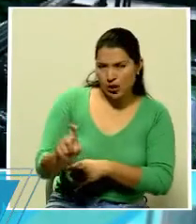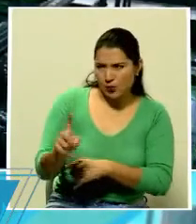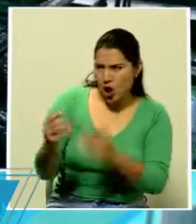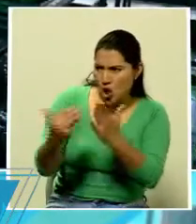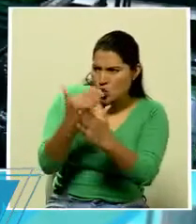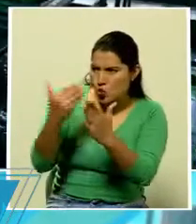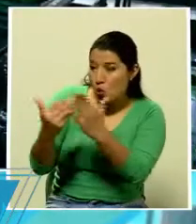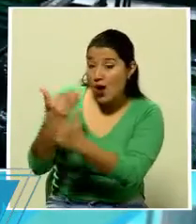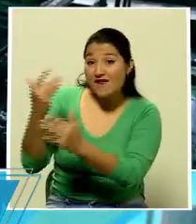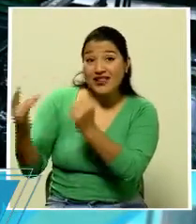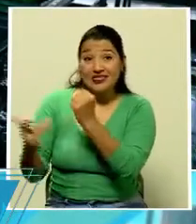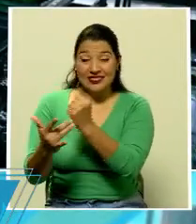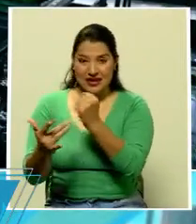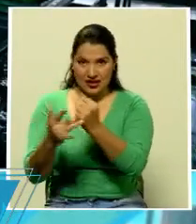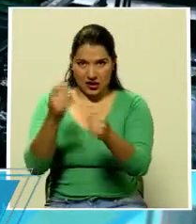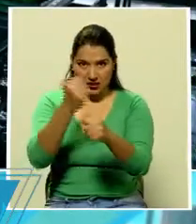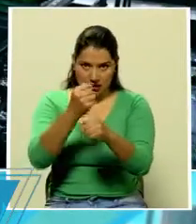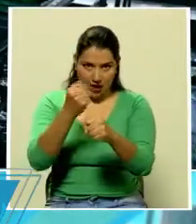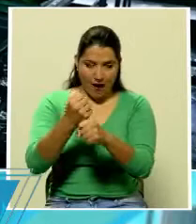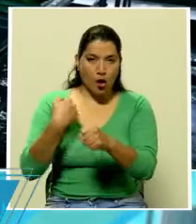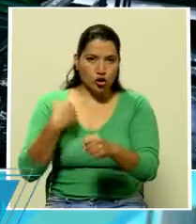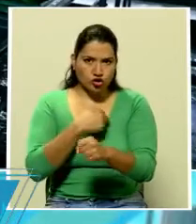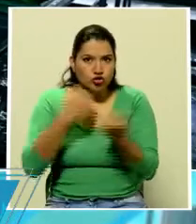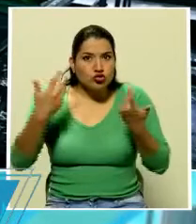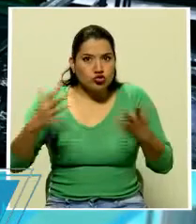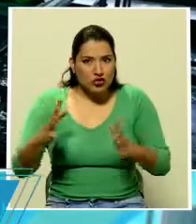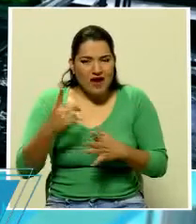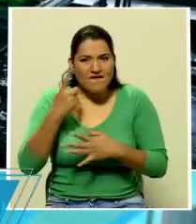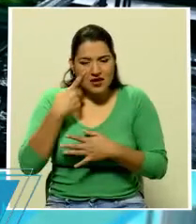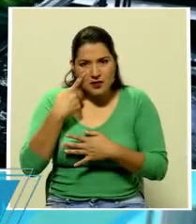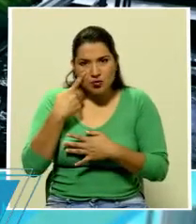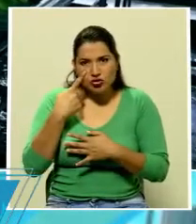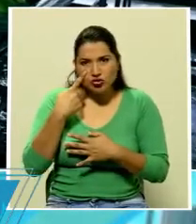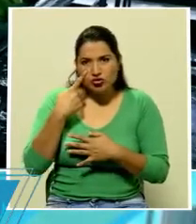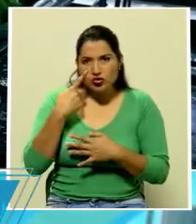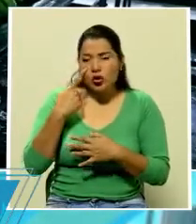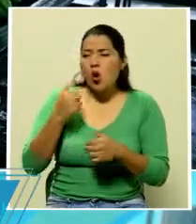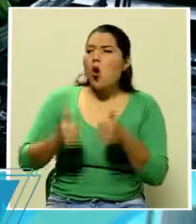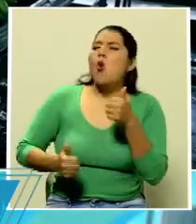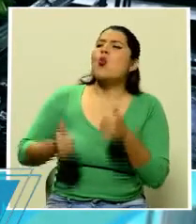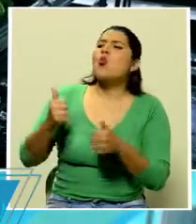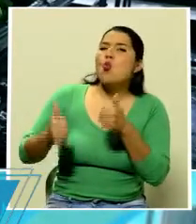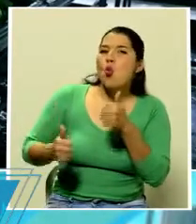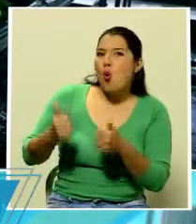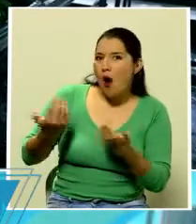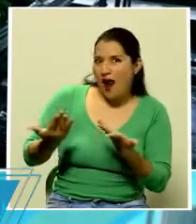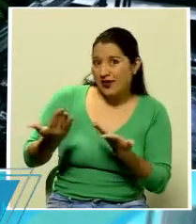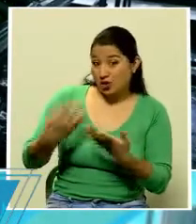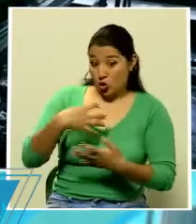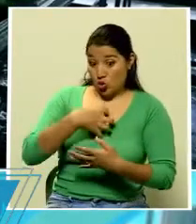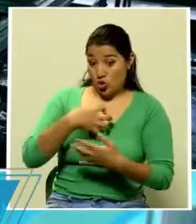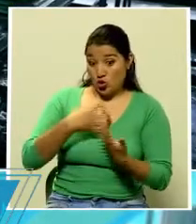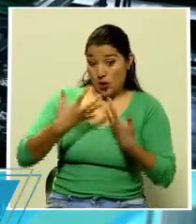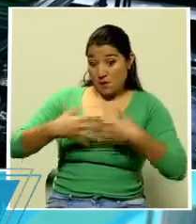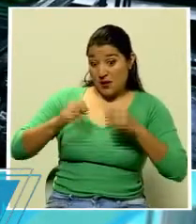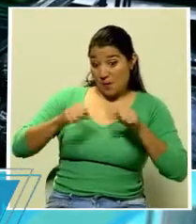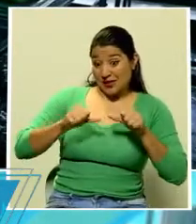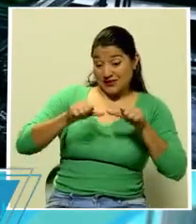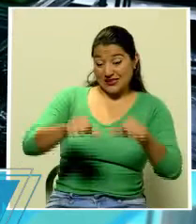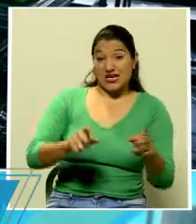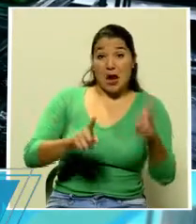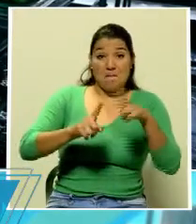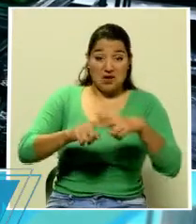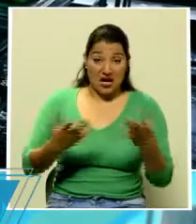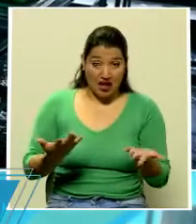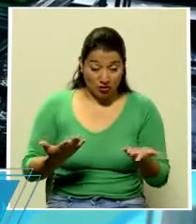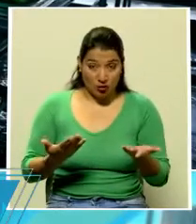modalidades y estas transformaciones que hemos visto, ¿cuáles los empleadores nos dicen que podrían continuar? Y ahí